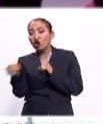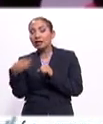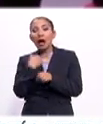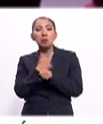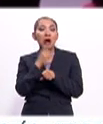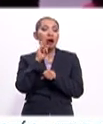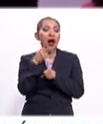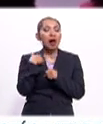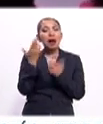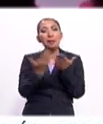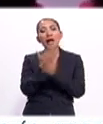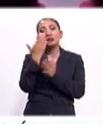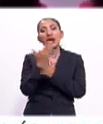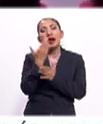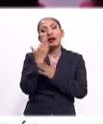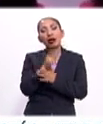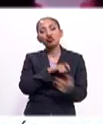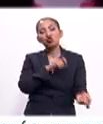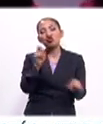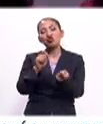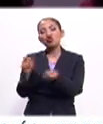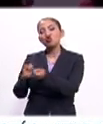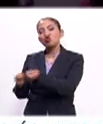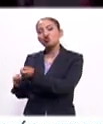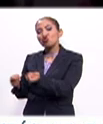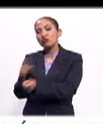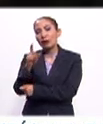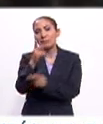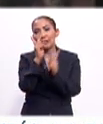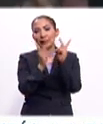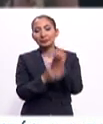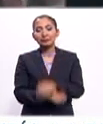la abuela salía cada mañana a regar sus plantas.